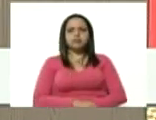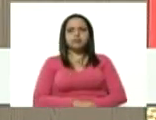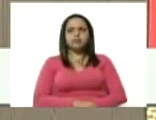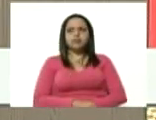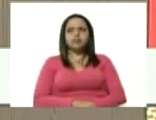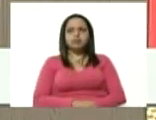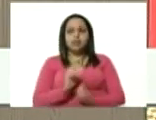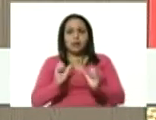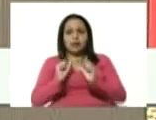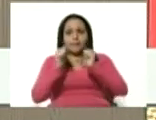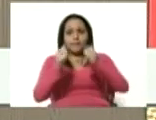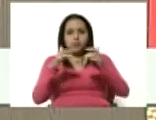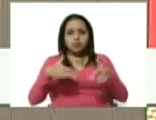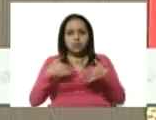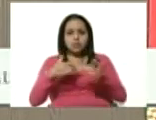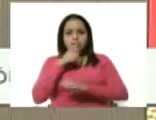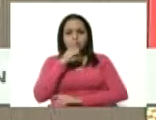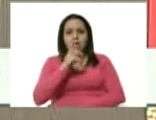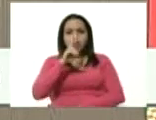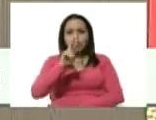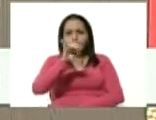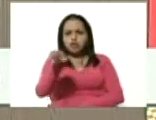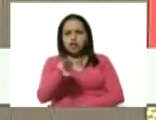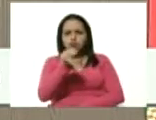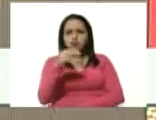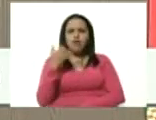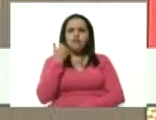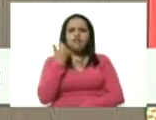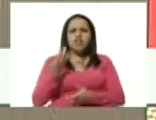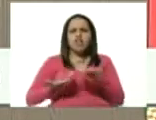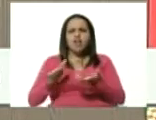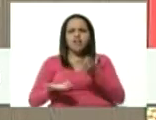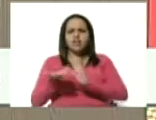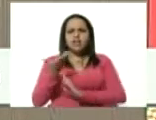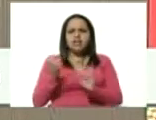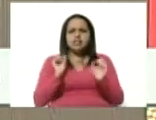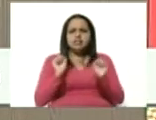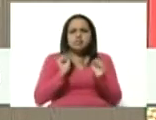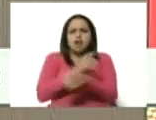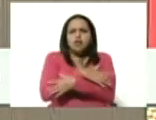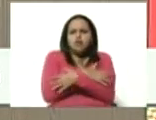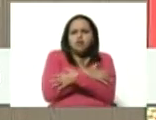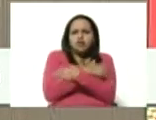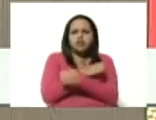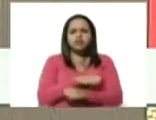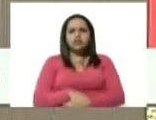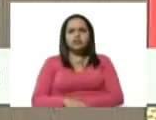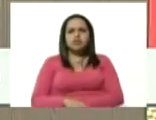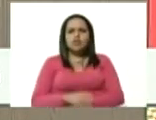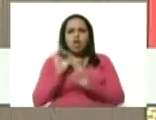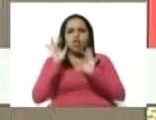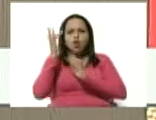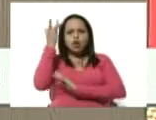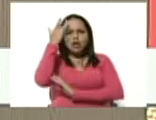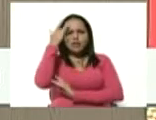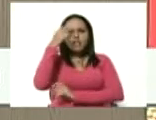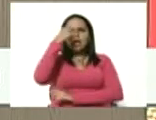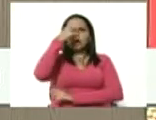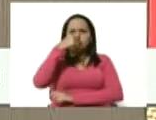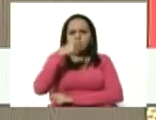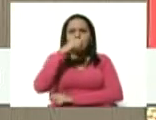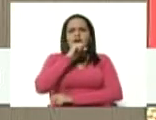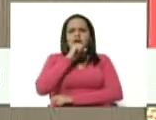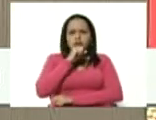Inició síntomas el 2 de junio con fiebre, escalofríos, cefaleas, estornudos, dolor de